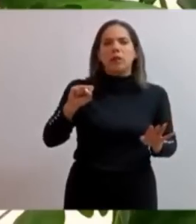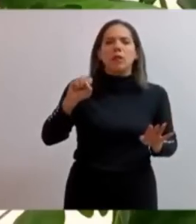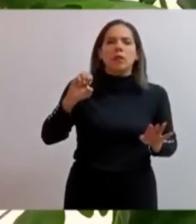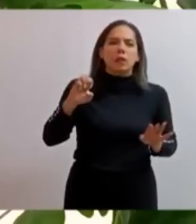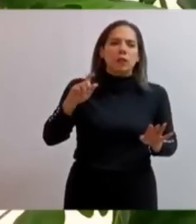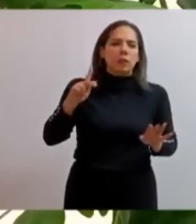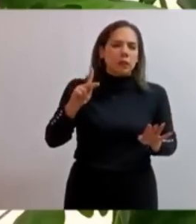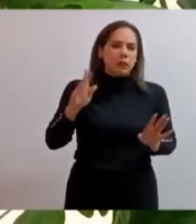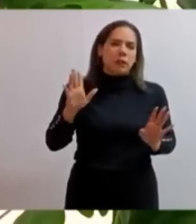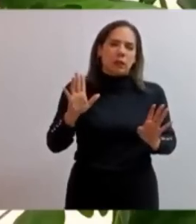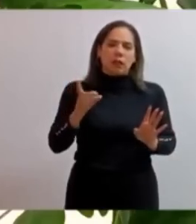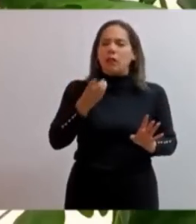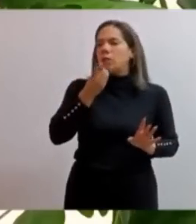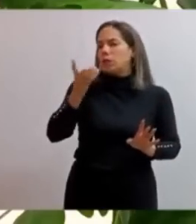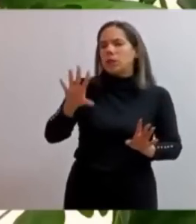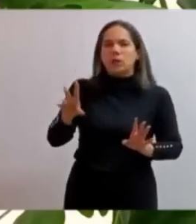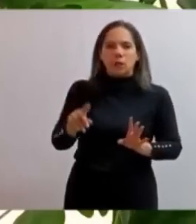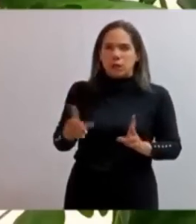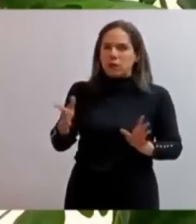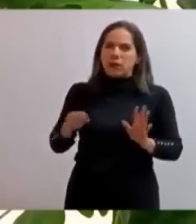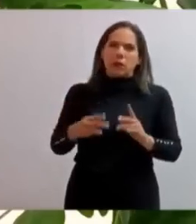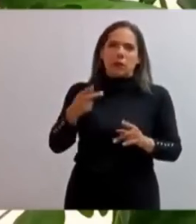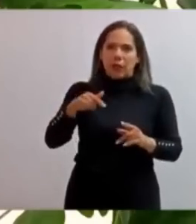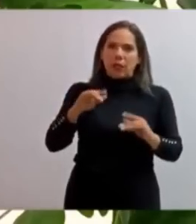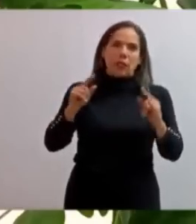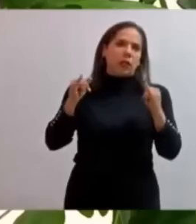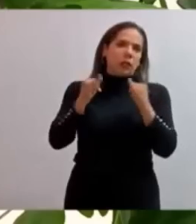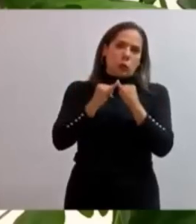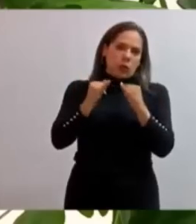su función institucional,